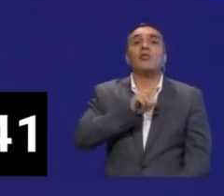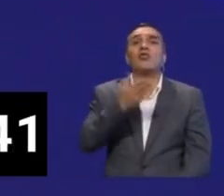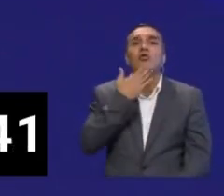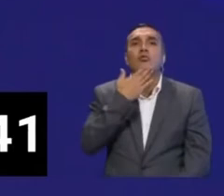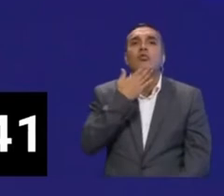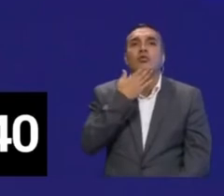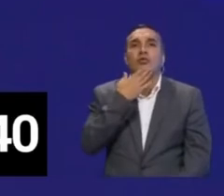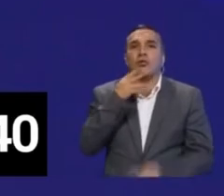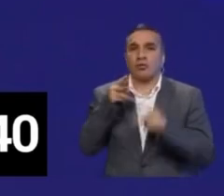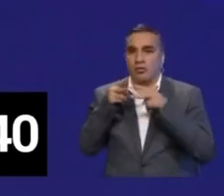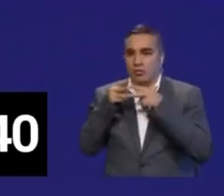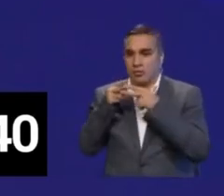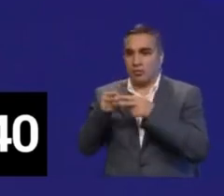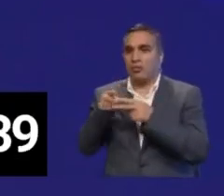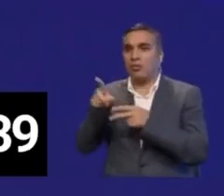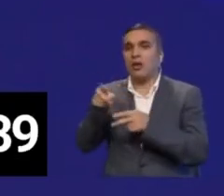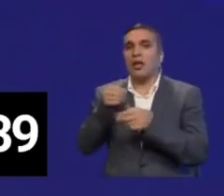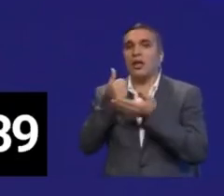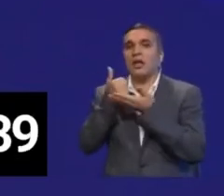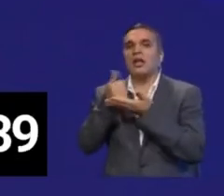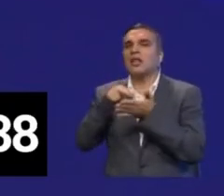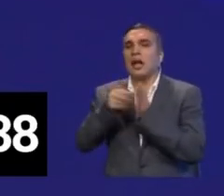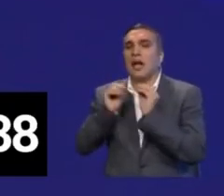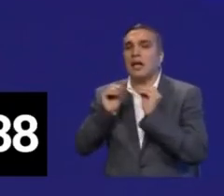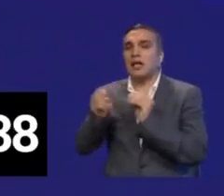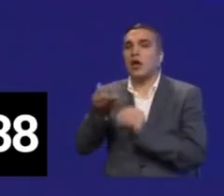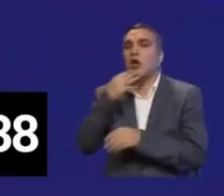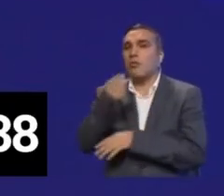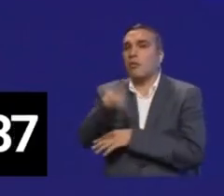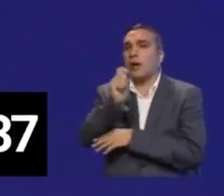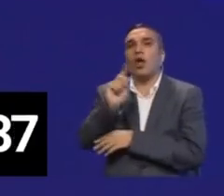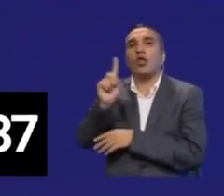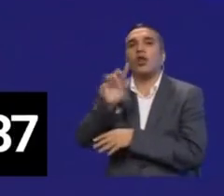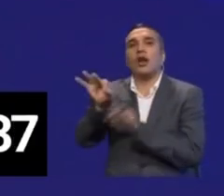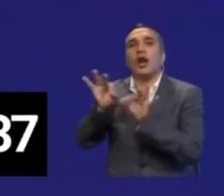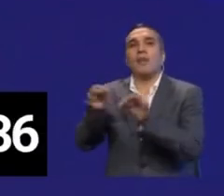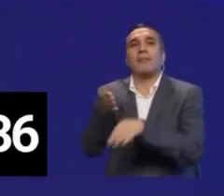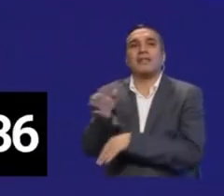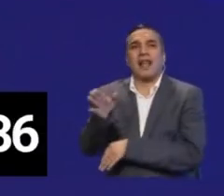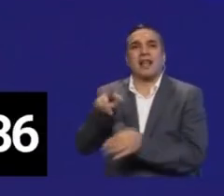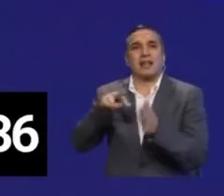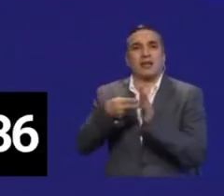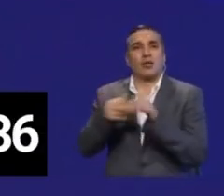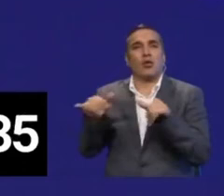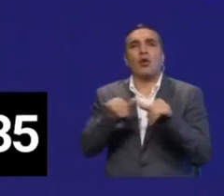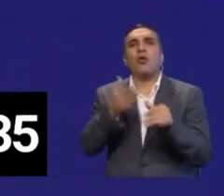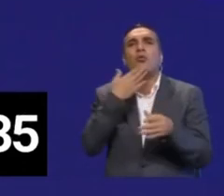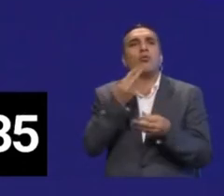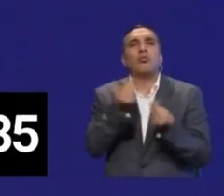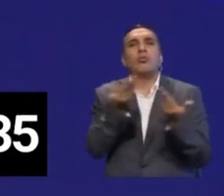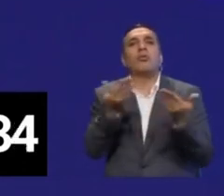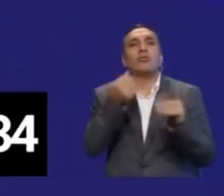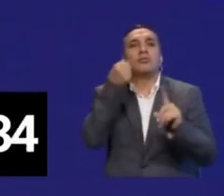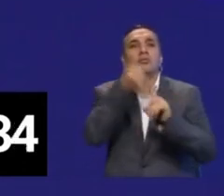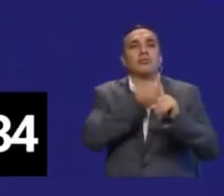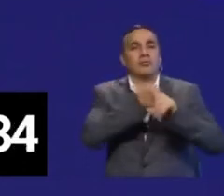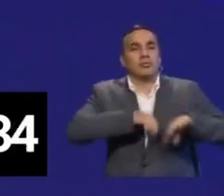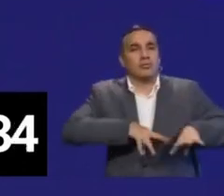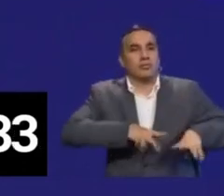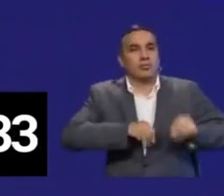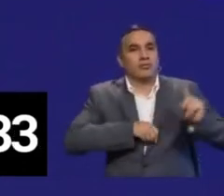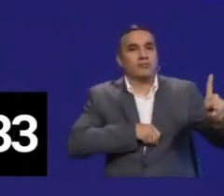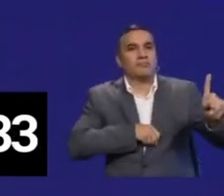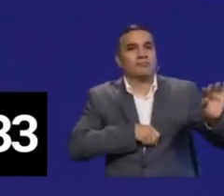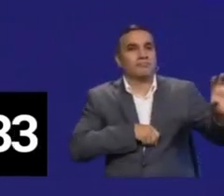enseñarlo a pescar, no vamos a dar el pescado. Pero además, ¿y de dónde saldrán esos dineros? Saldrán del combate a la corrupción, combatiendo